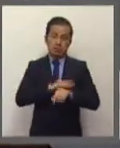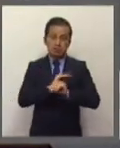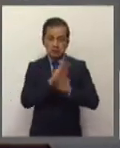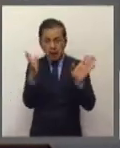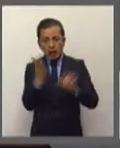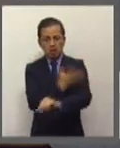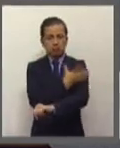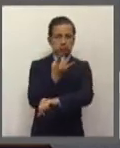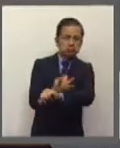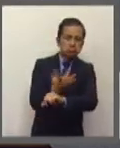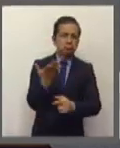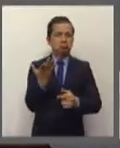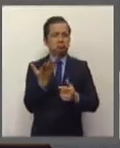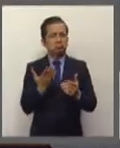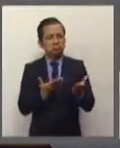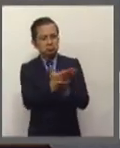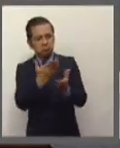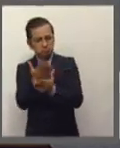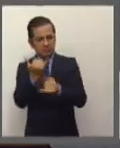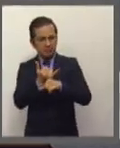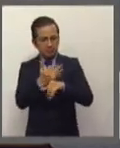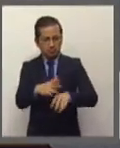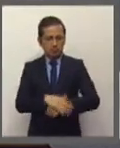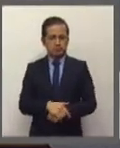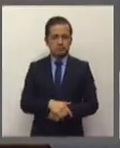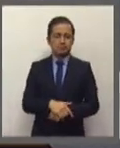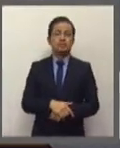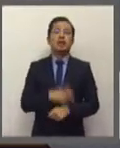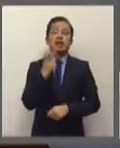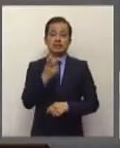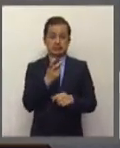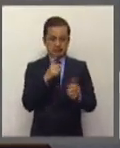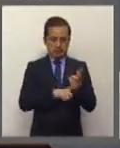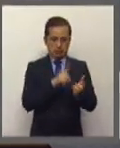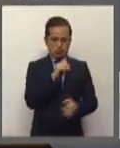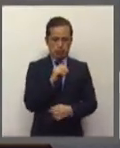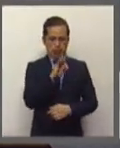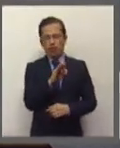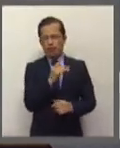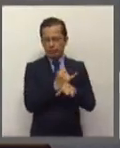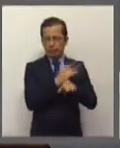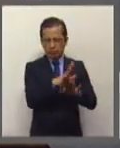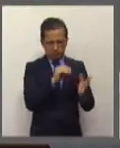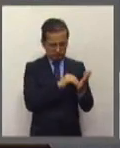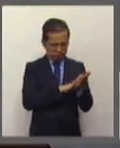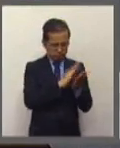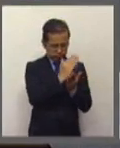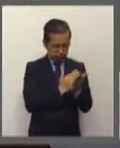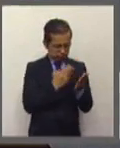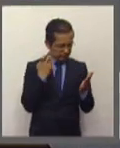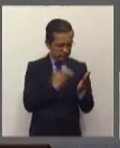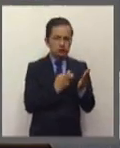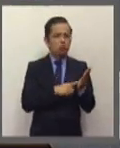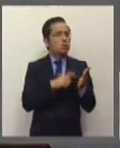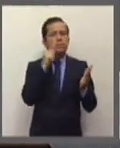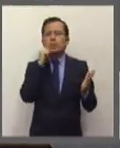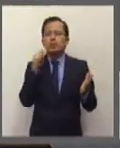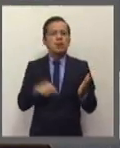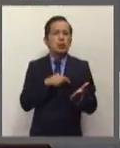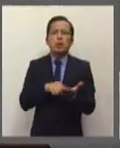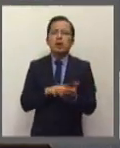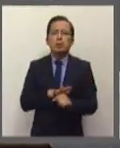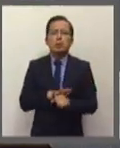información. En este sentido, la disponibilidad de la información publicada en el Diario Oficial de la Federación, independientemente del lugar y del